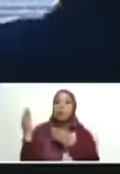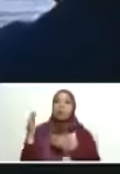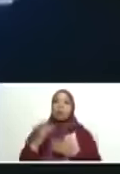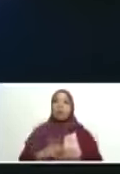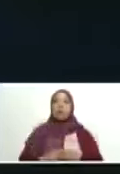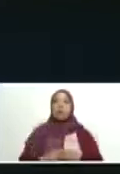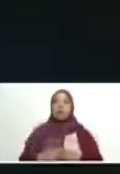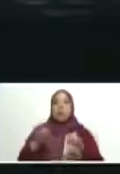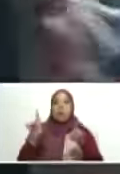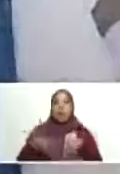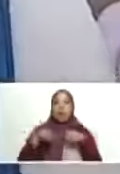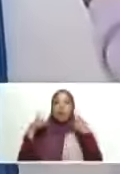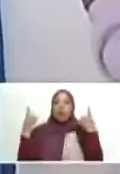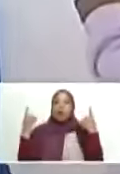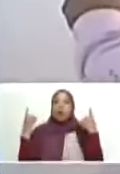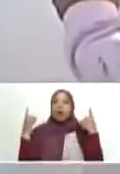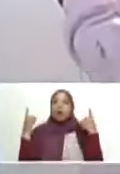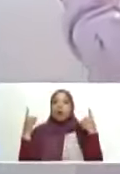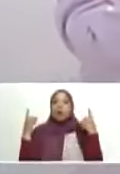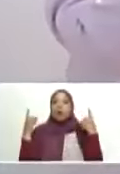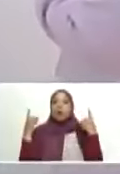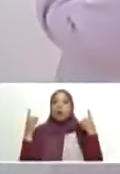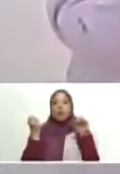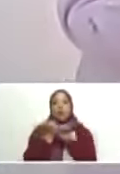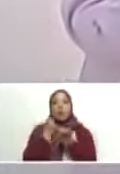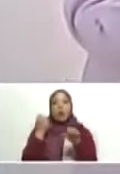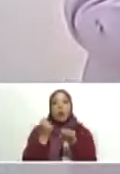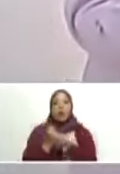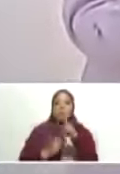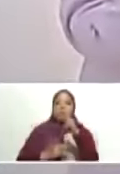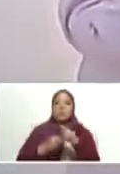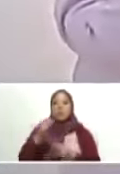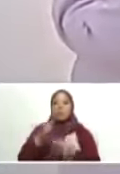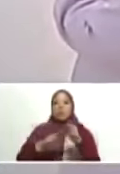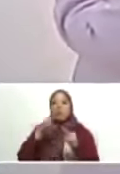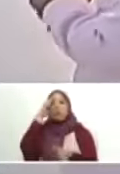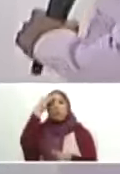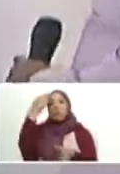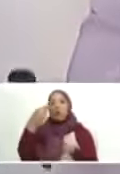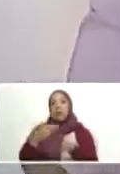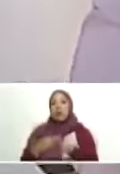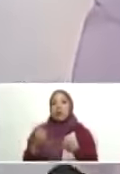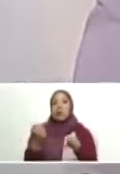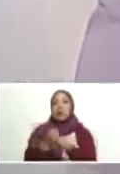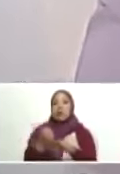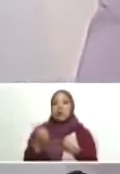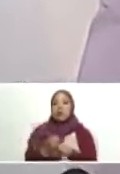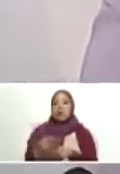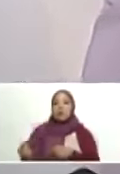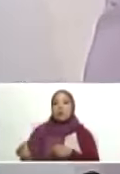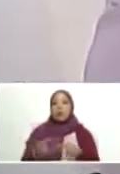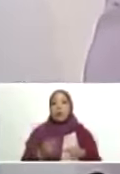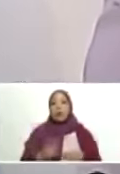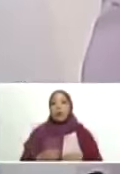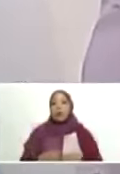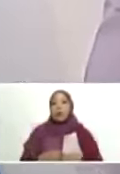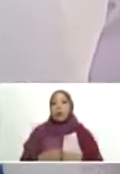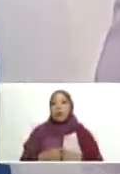de La Guaira. Obra construida en honor a la Armada Bolivariana, al Bicentenario.